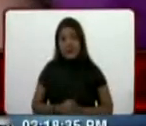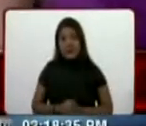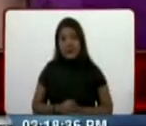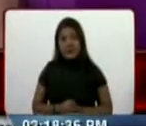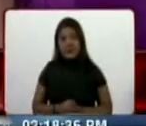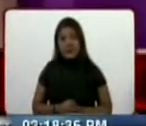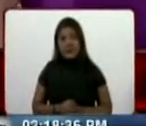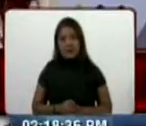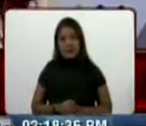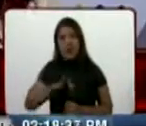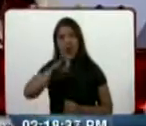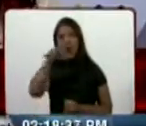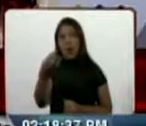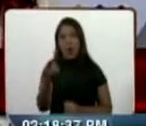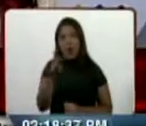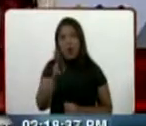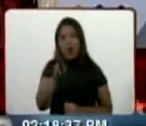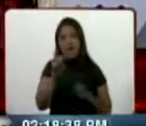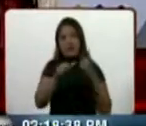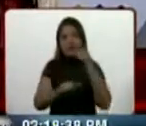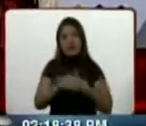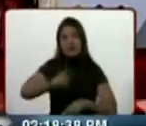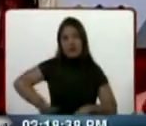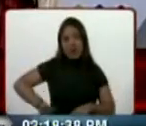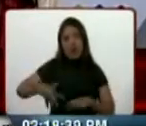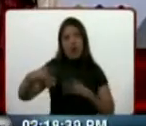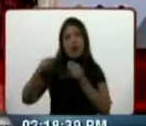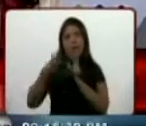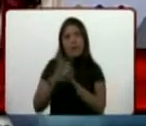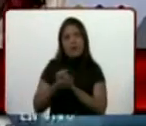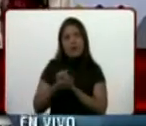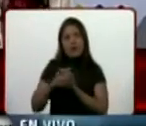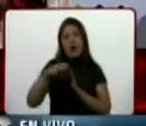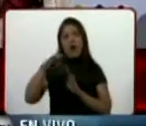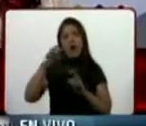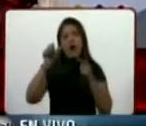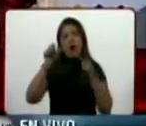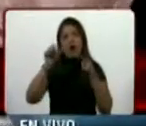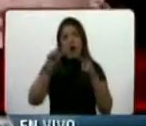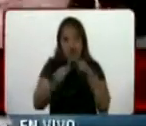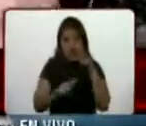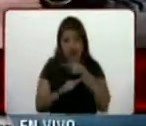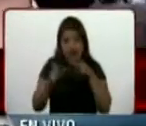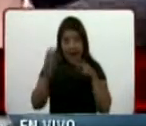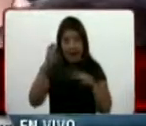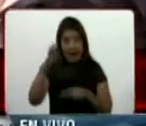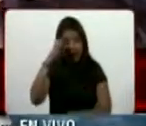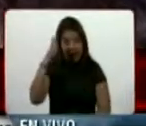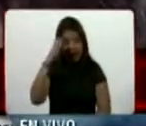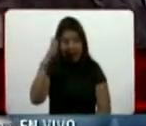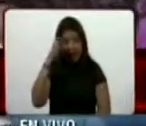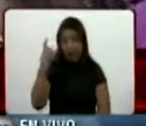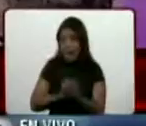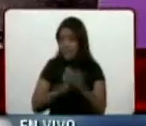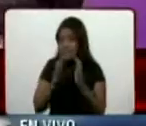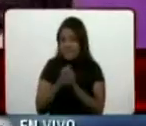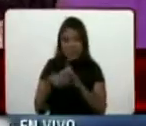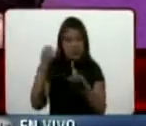Jorge Arriaza, nuestro vicepresidente ejecutivo, compañero Elías Agua, ¿no? Hermano de todas las